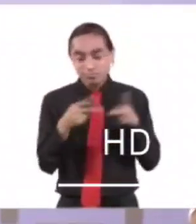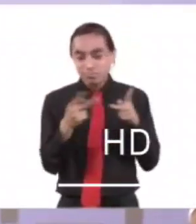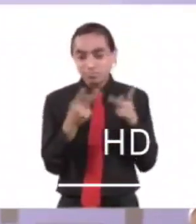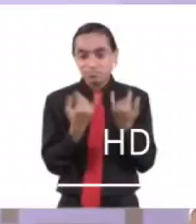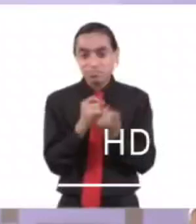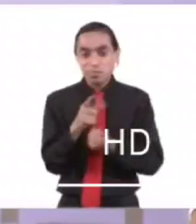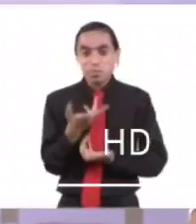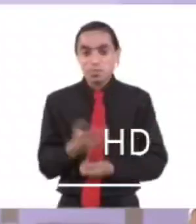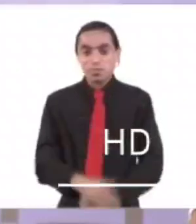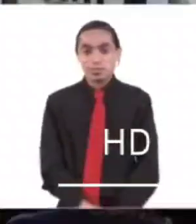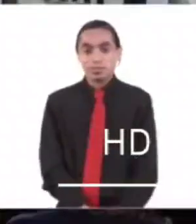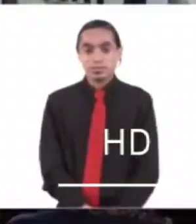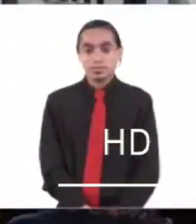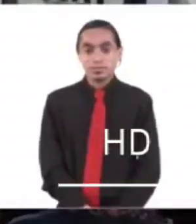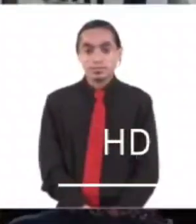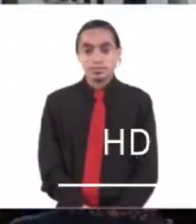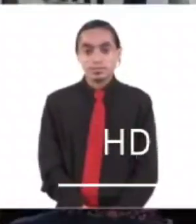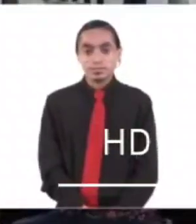delimitar?